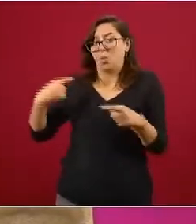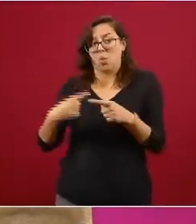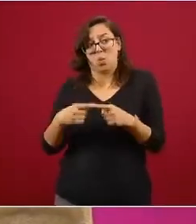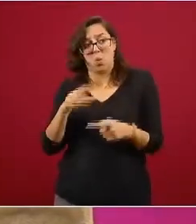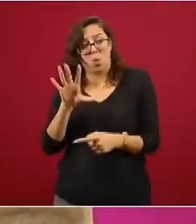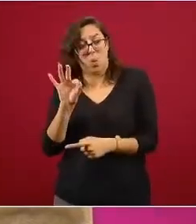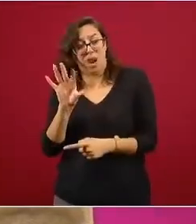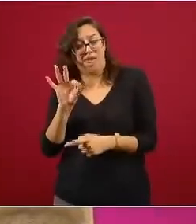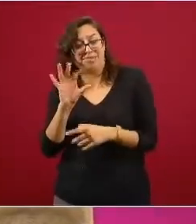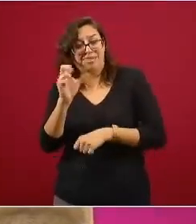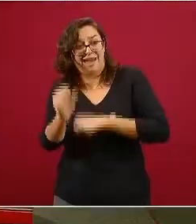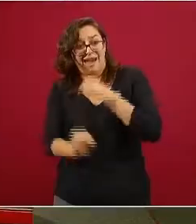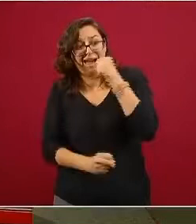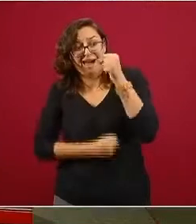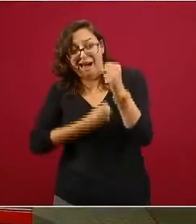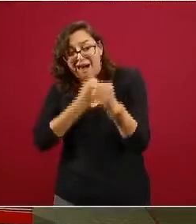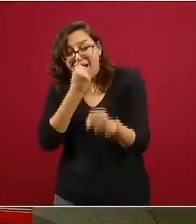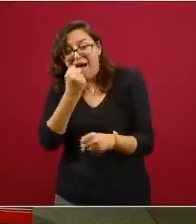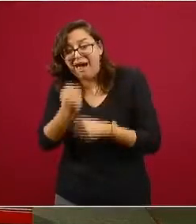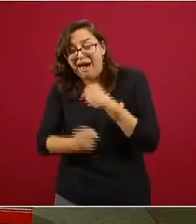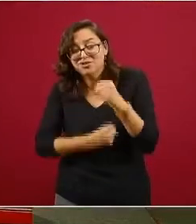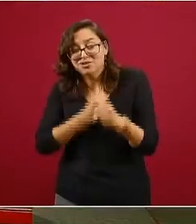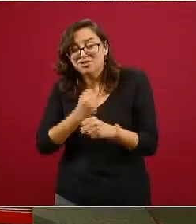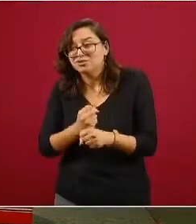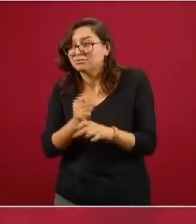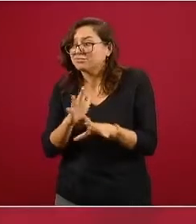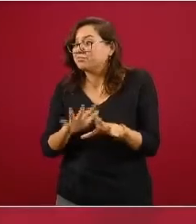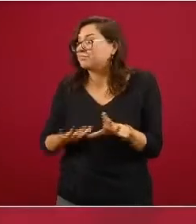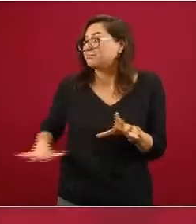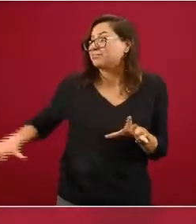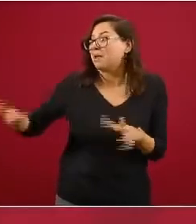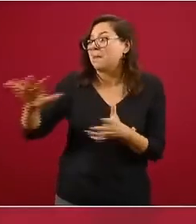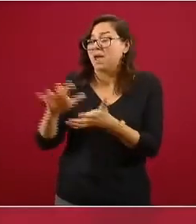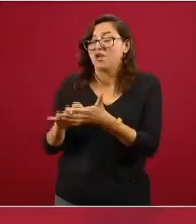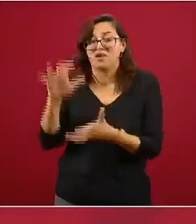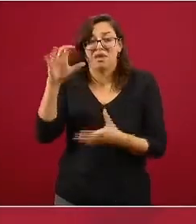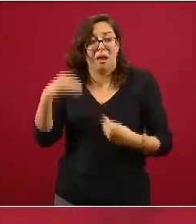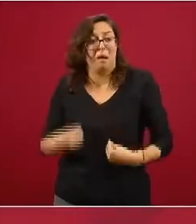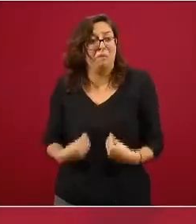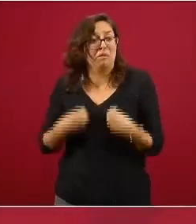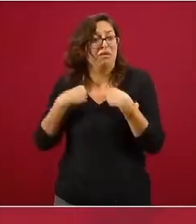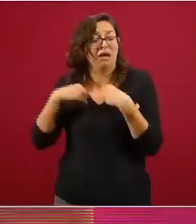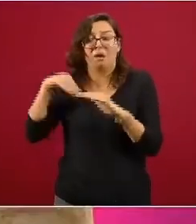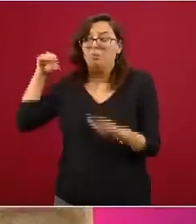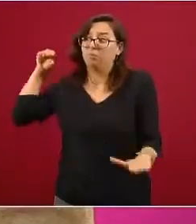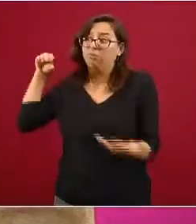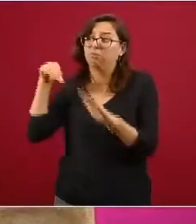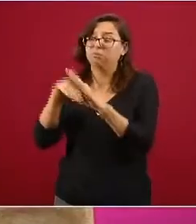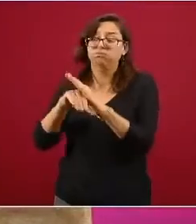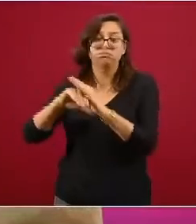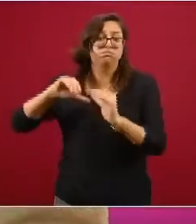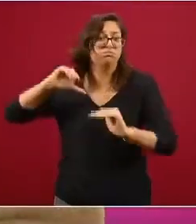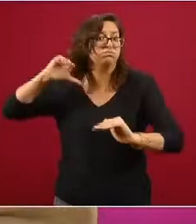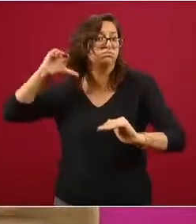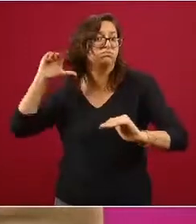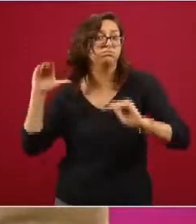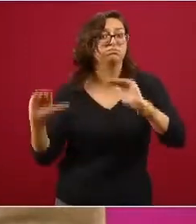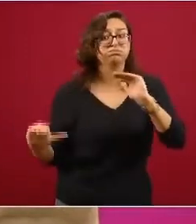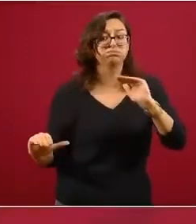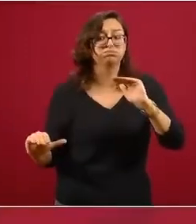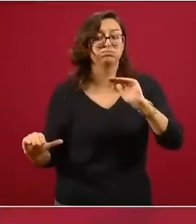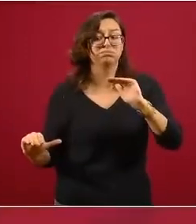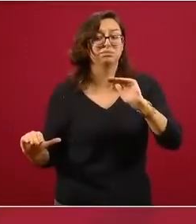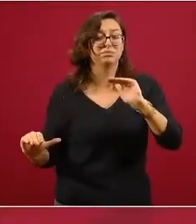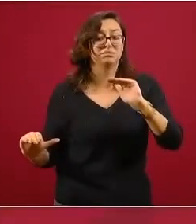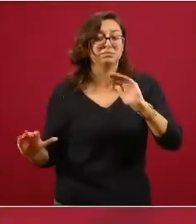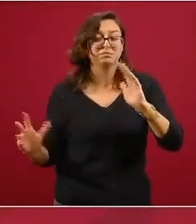con un grave deterioro de las condiciones de vida para las mayorías y, desde luego, en consecuencia, una gran